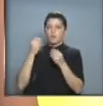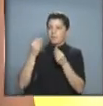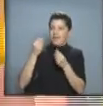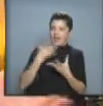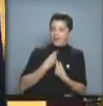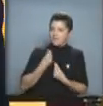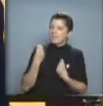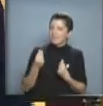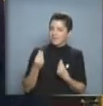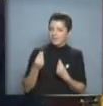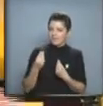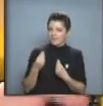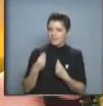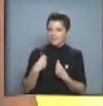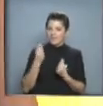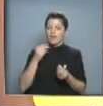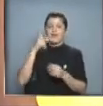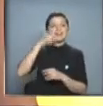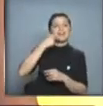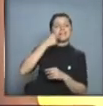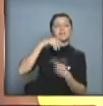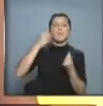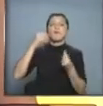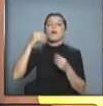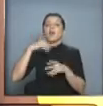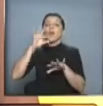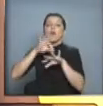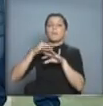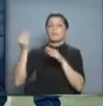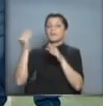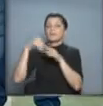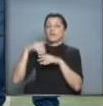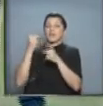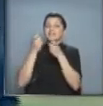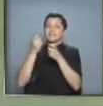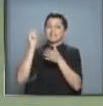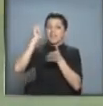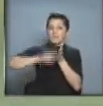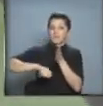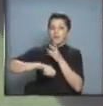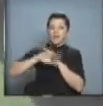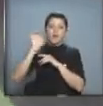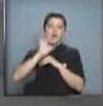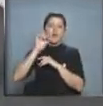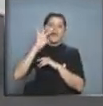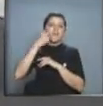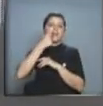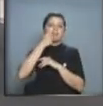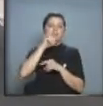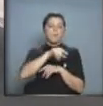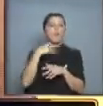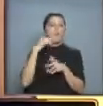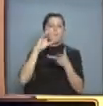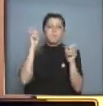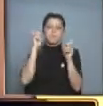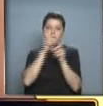qué el compromiso pasa por eso? Te terminás jugando por obligación, porque estás firmando algo. A mí me parece que vos tenés un problema de compromiso que va mucho más